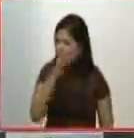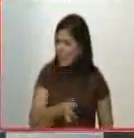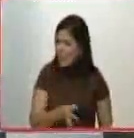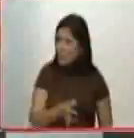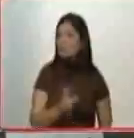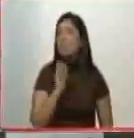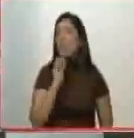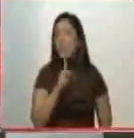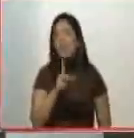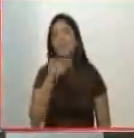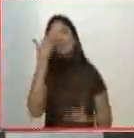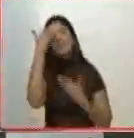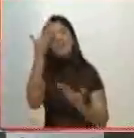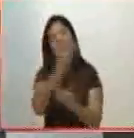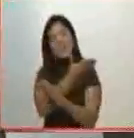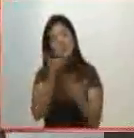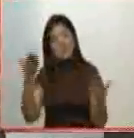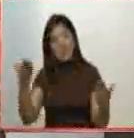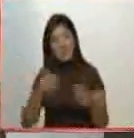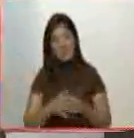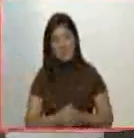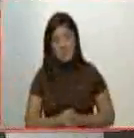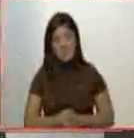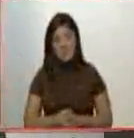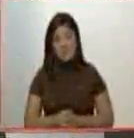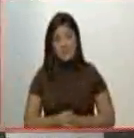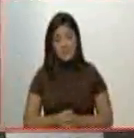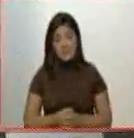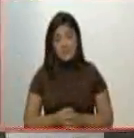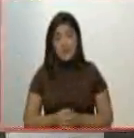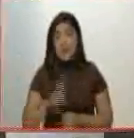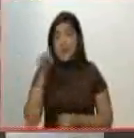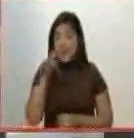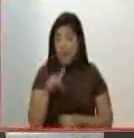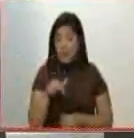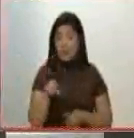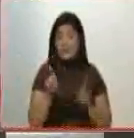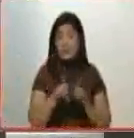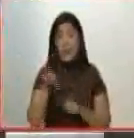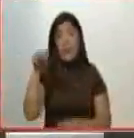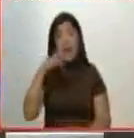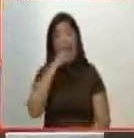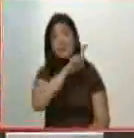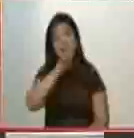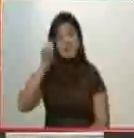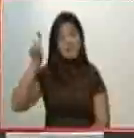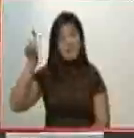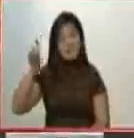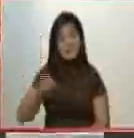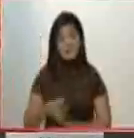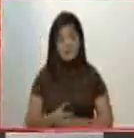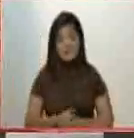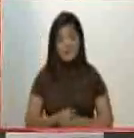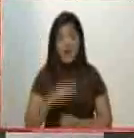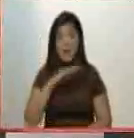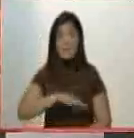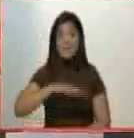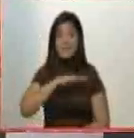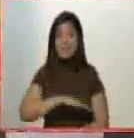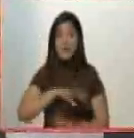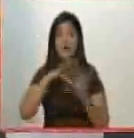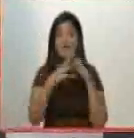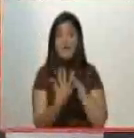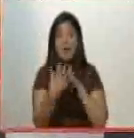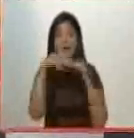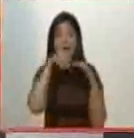quería darles un saludo. Igualmente, hoy estamos de aniversario de la misión